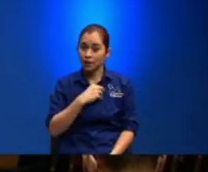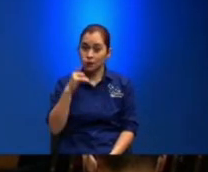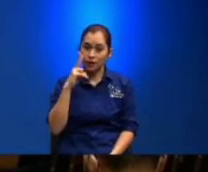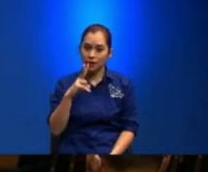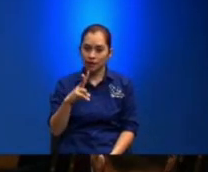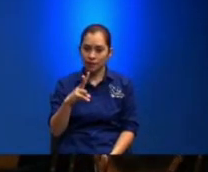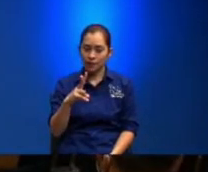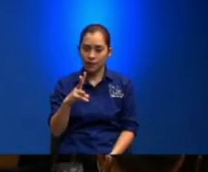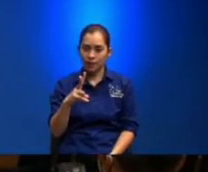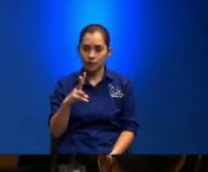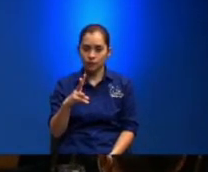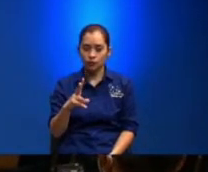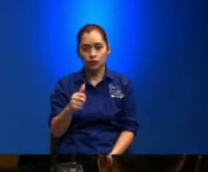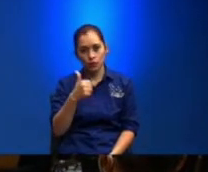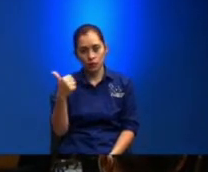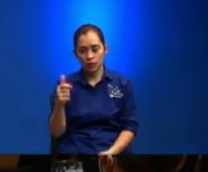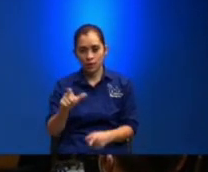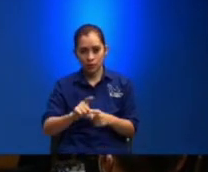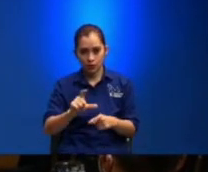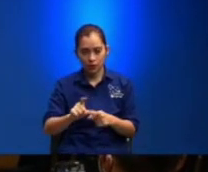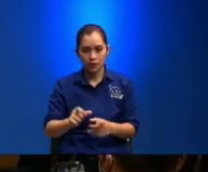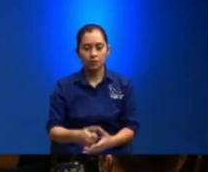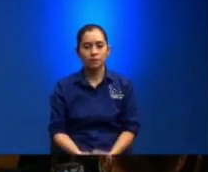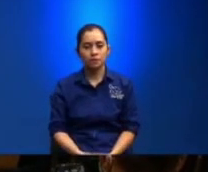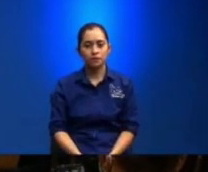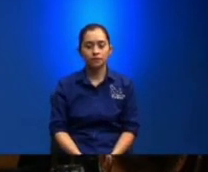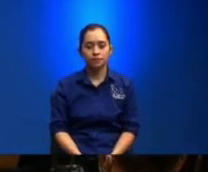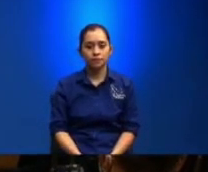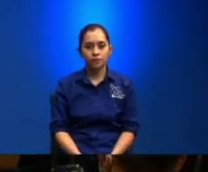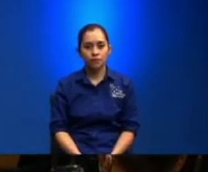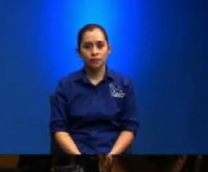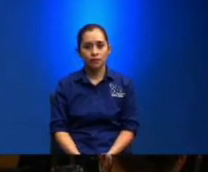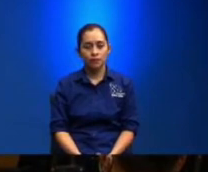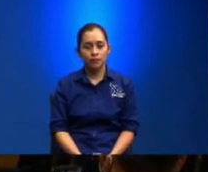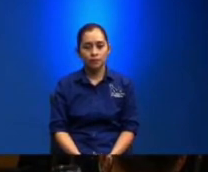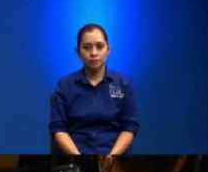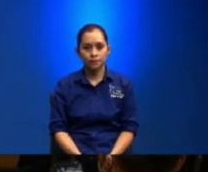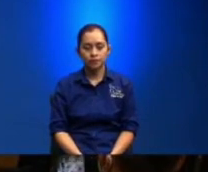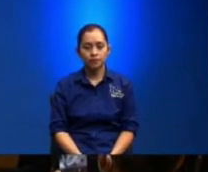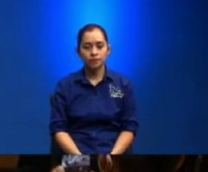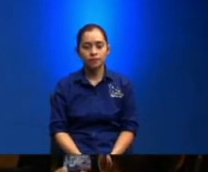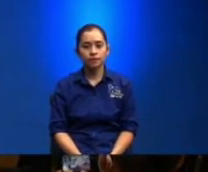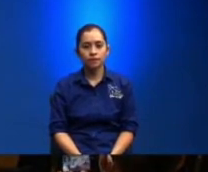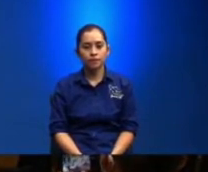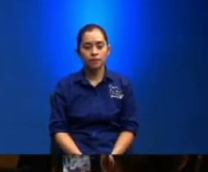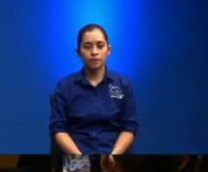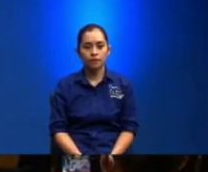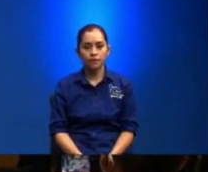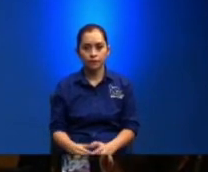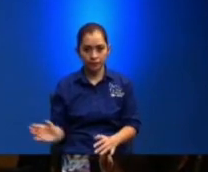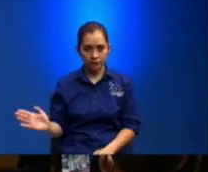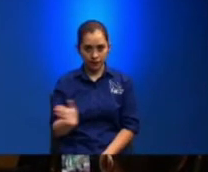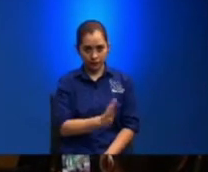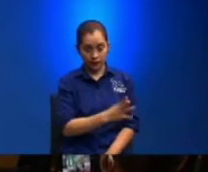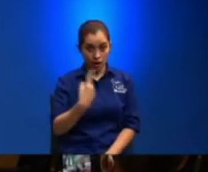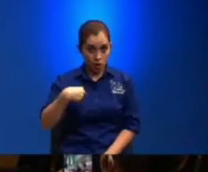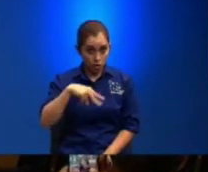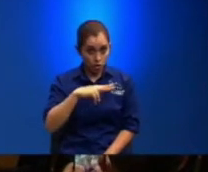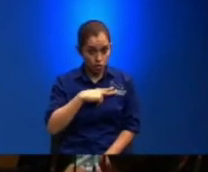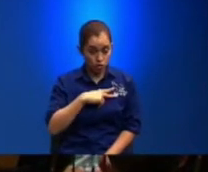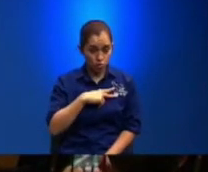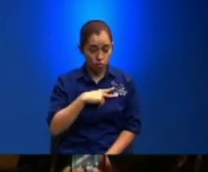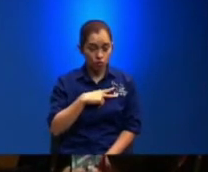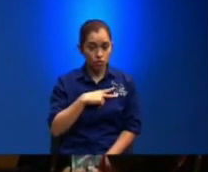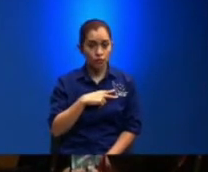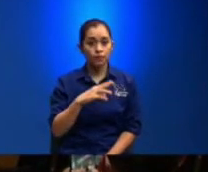reflexión acerca de esto no solamente tenemos firmes nosotros vamos a salir por ejemplo